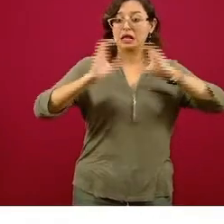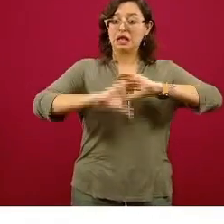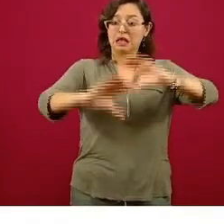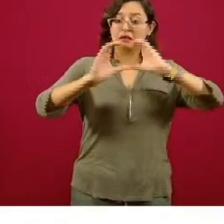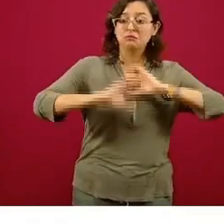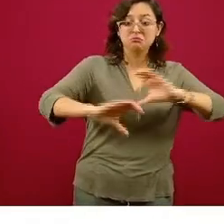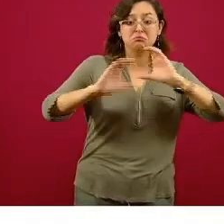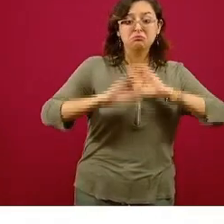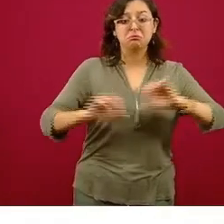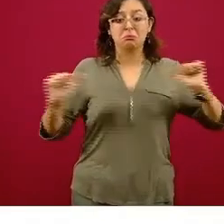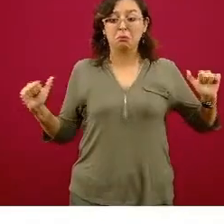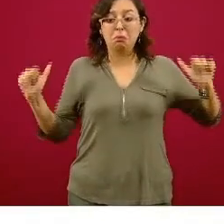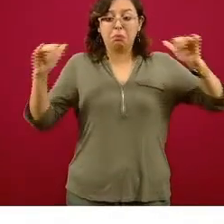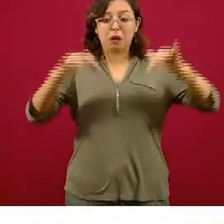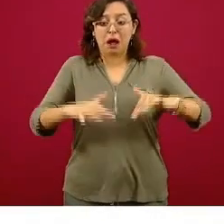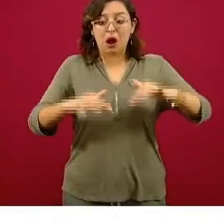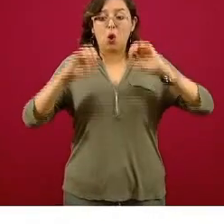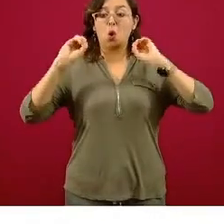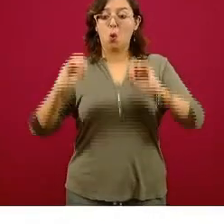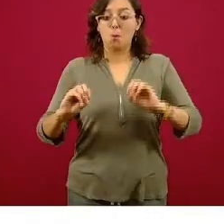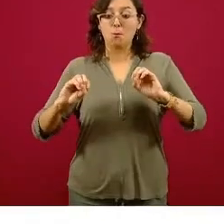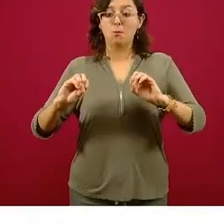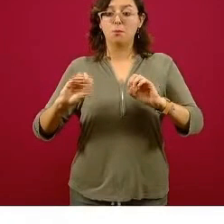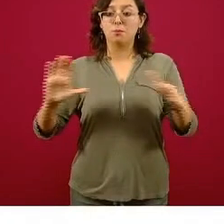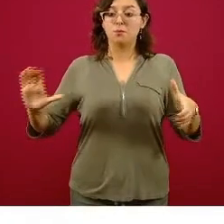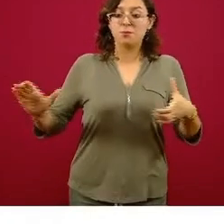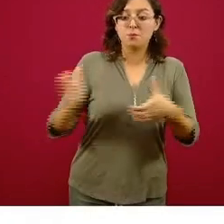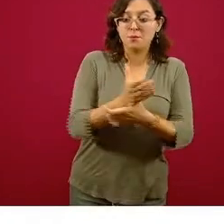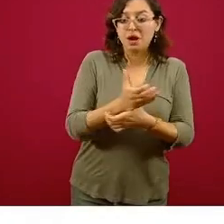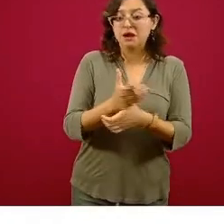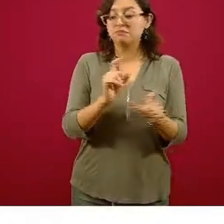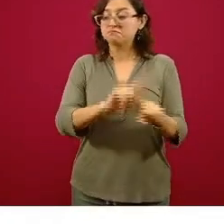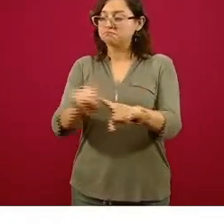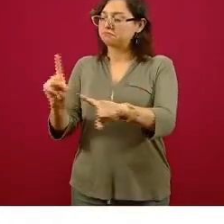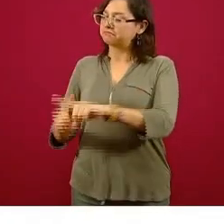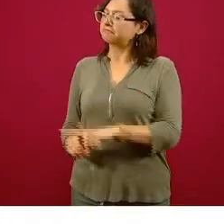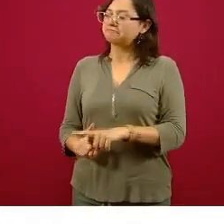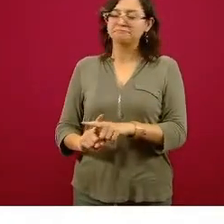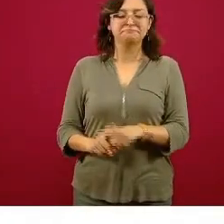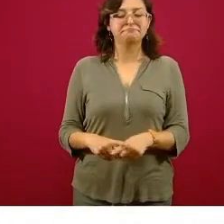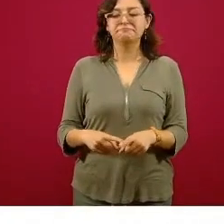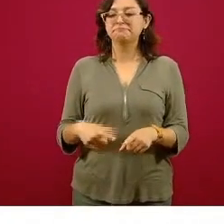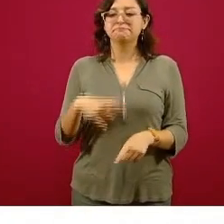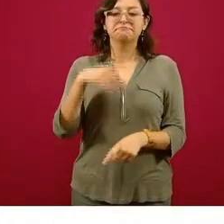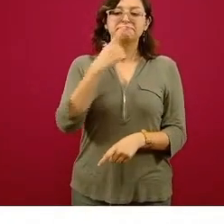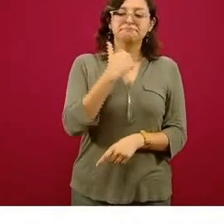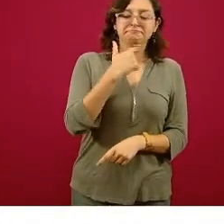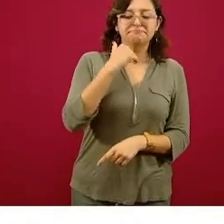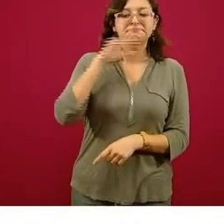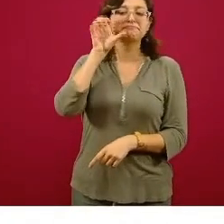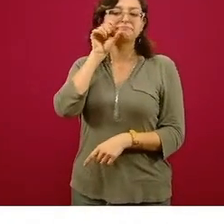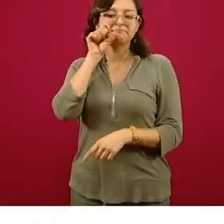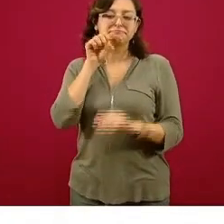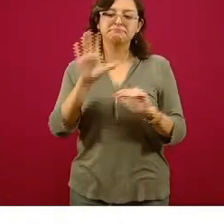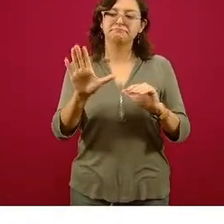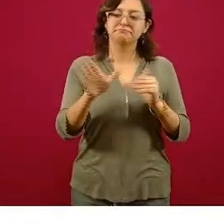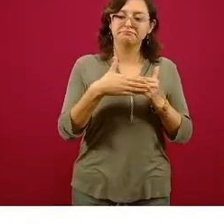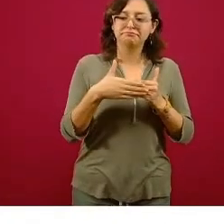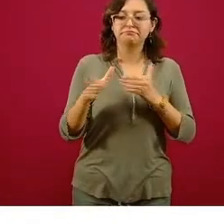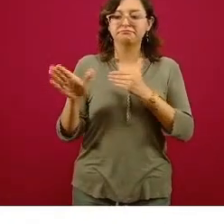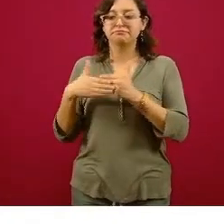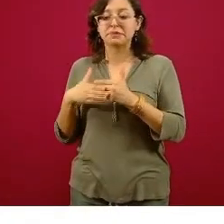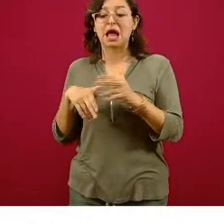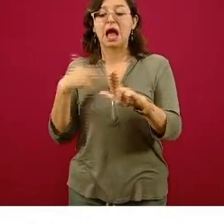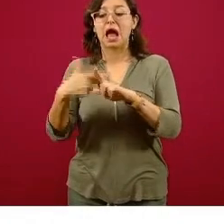grandes congregaciones o los bares y similares, en ambos colores continúan y se mantienen cerrados, será hasta un